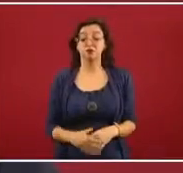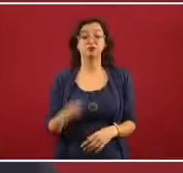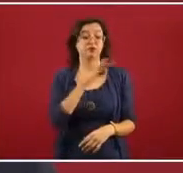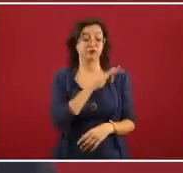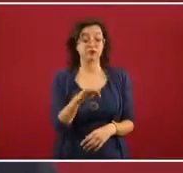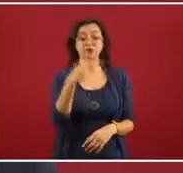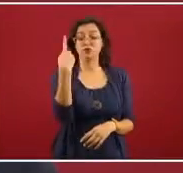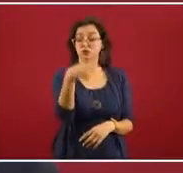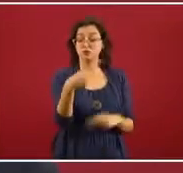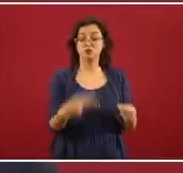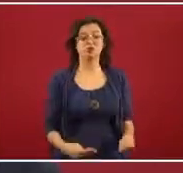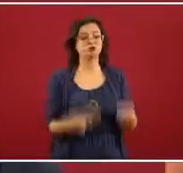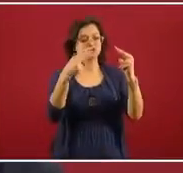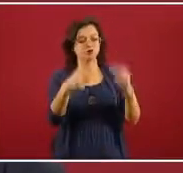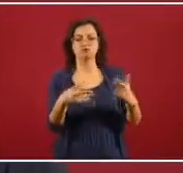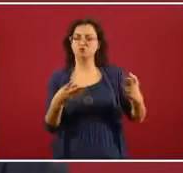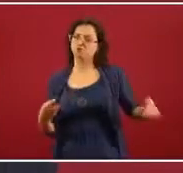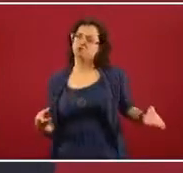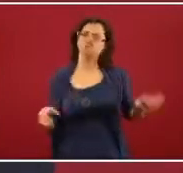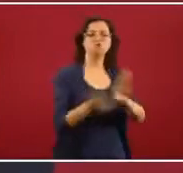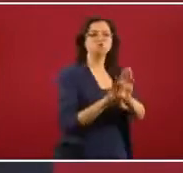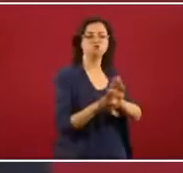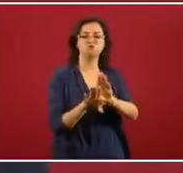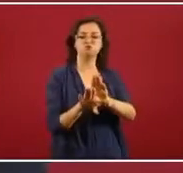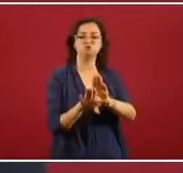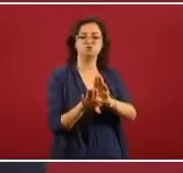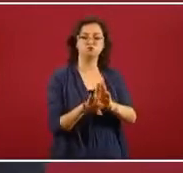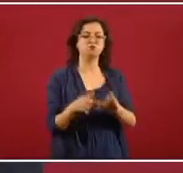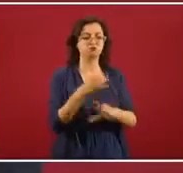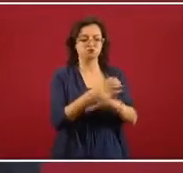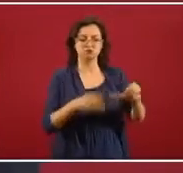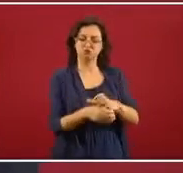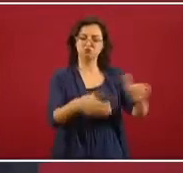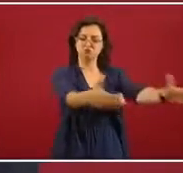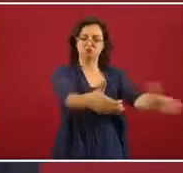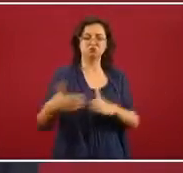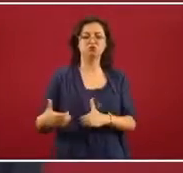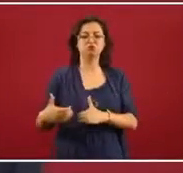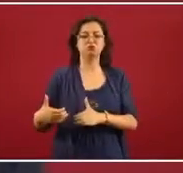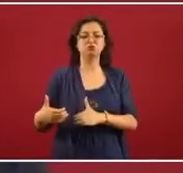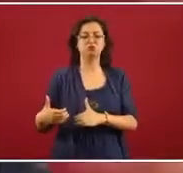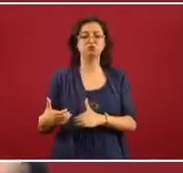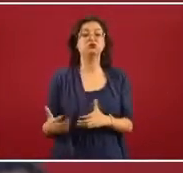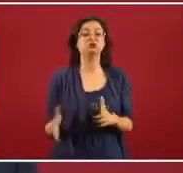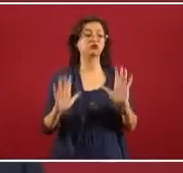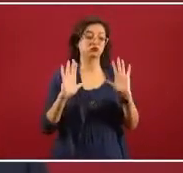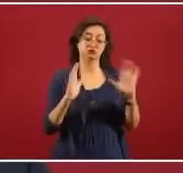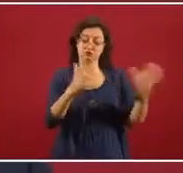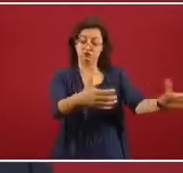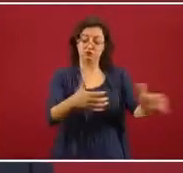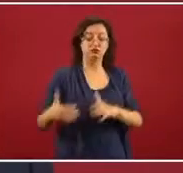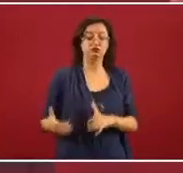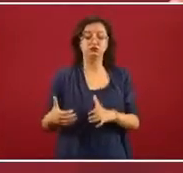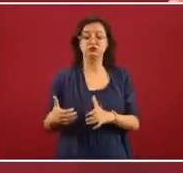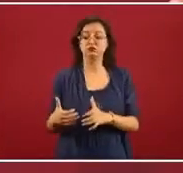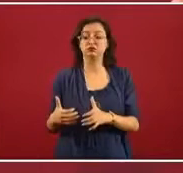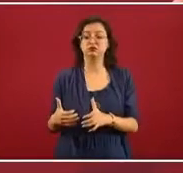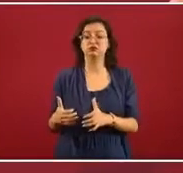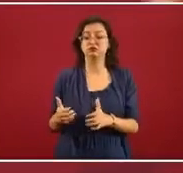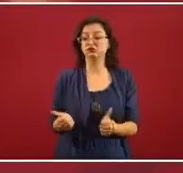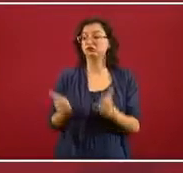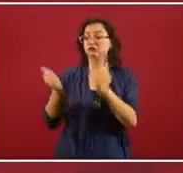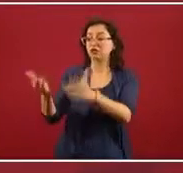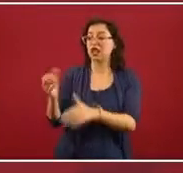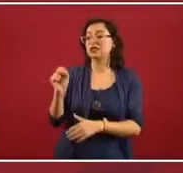el negocio y nosotros asegurar la mercancía. Una vez asegurada, se la paso a